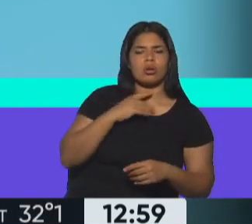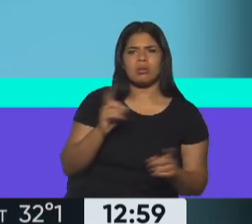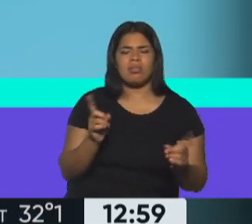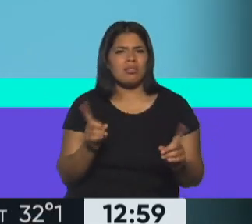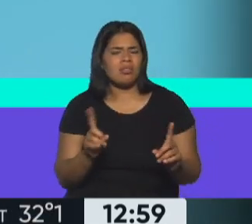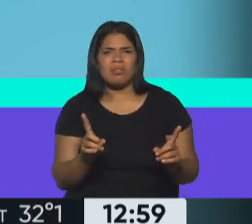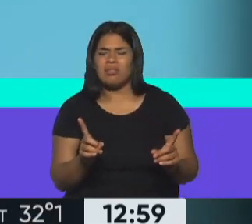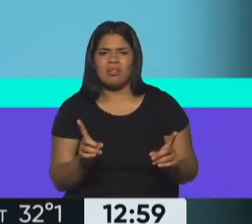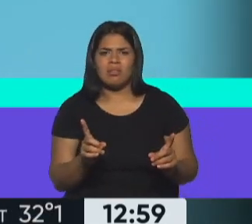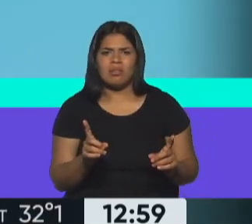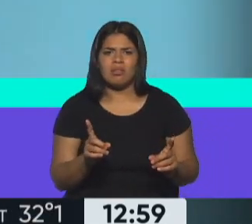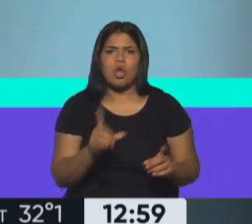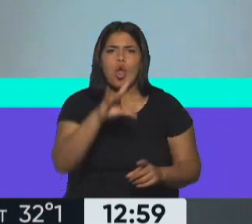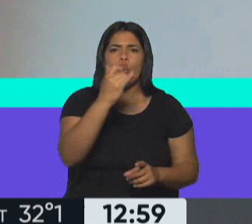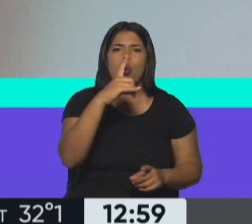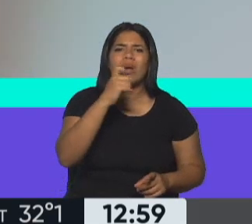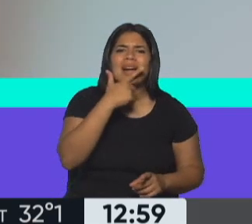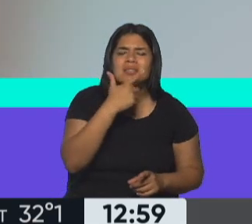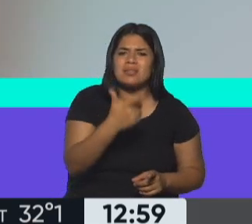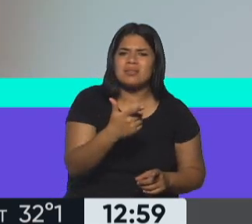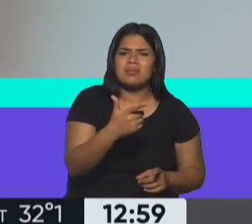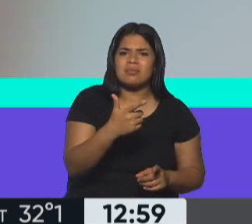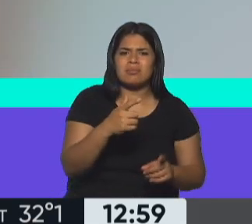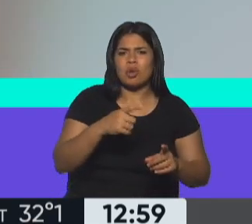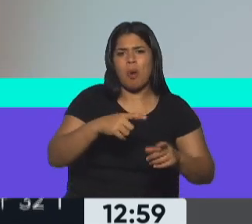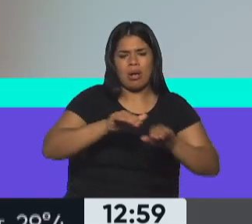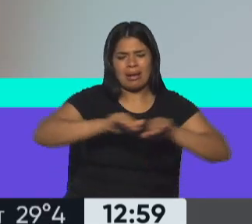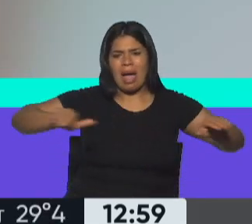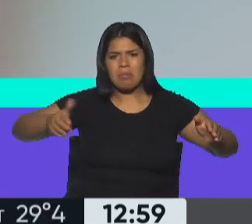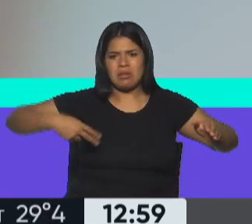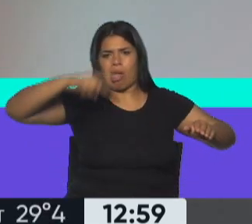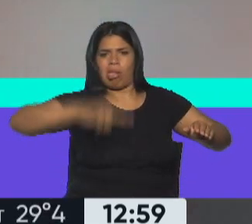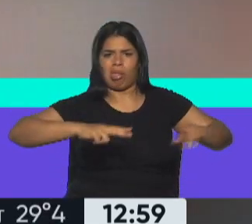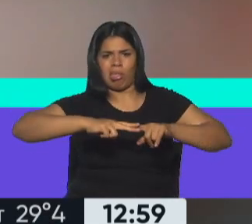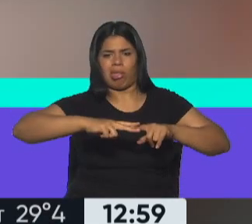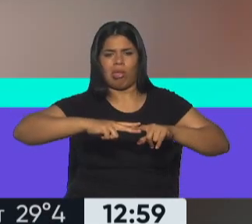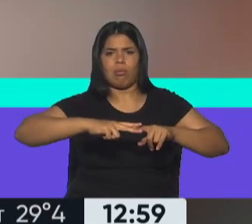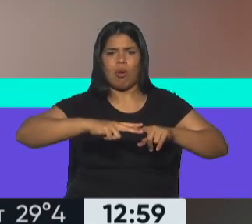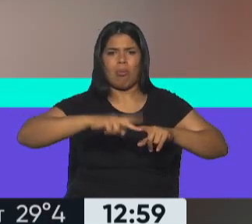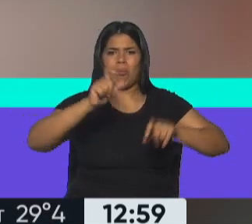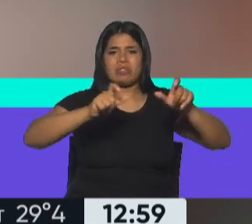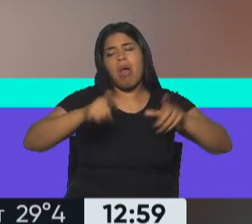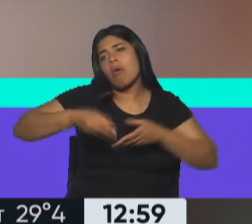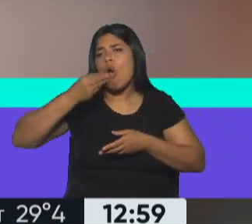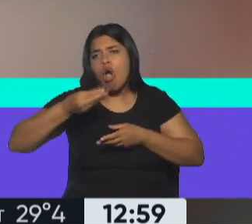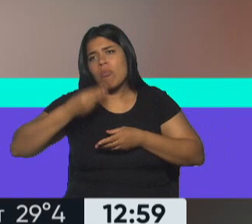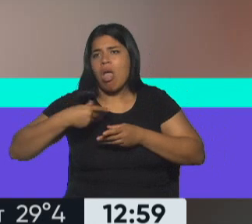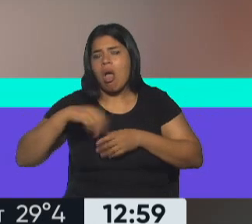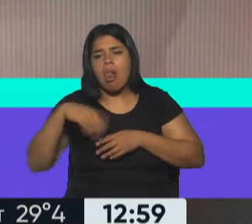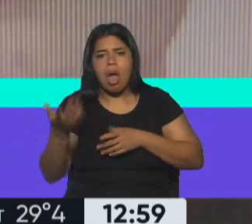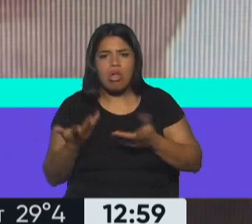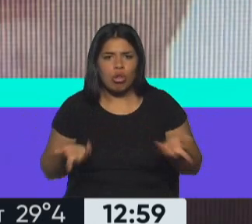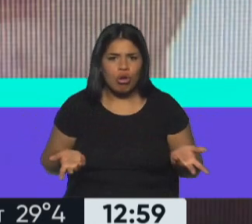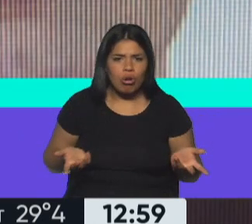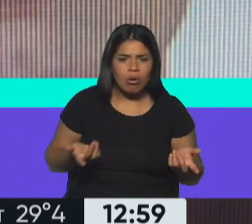como un delincuente con gente comiendo al lado hasta que gracias a la intendencia de florencio varela pudimos conseguir un traslado que nos lleve